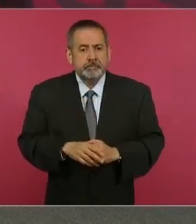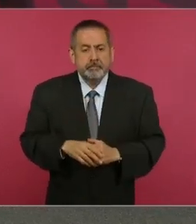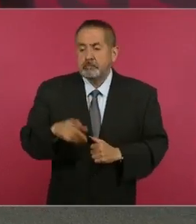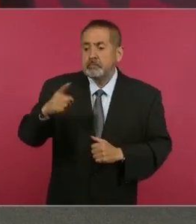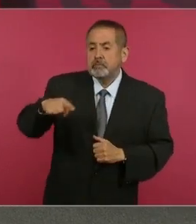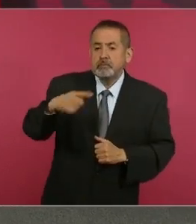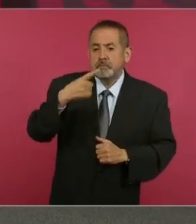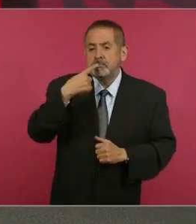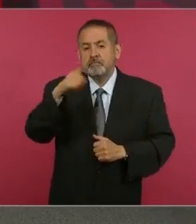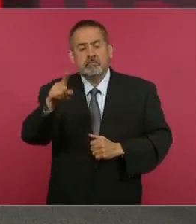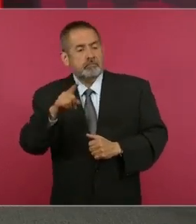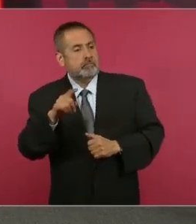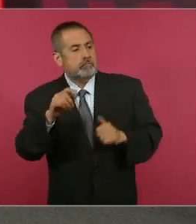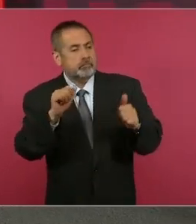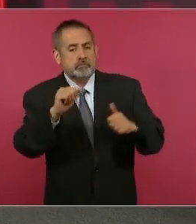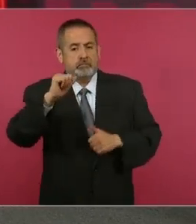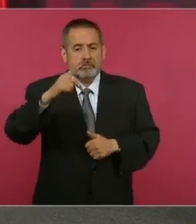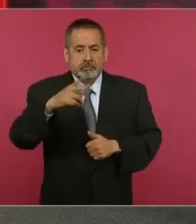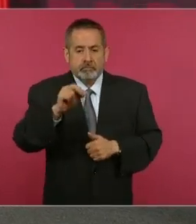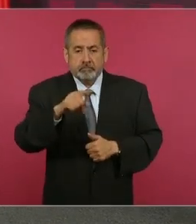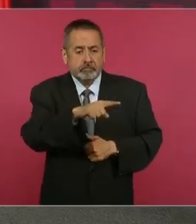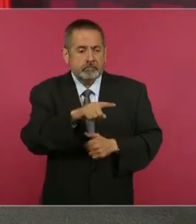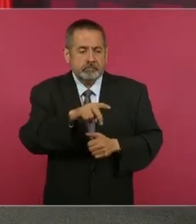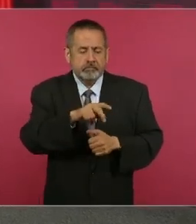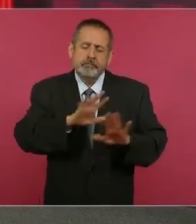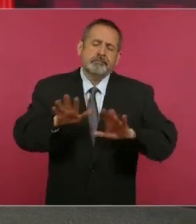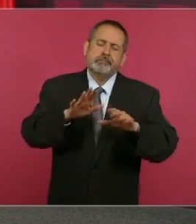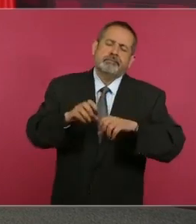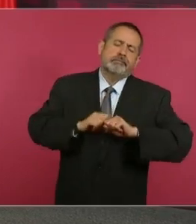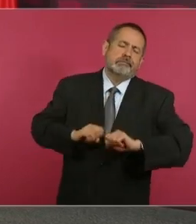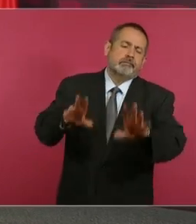los amparos se desistieron